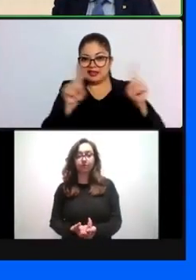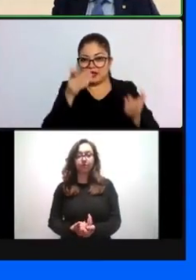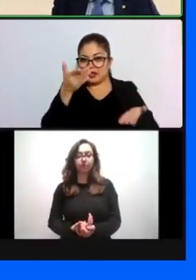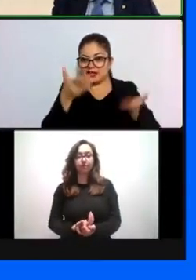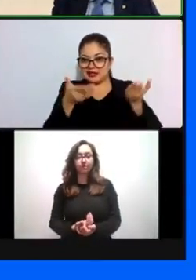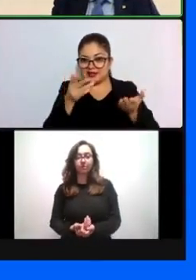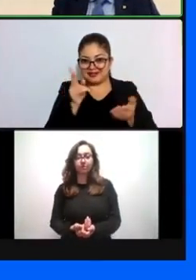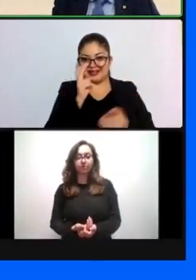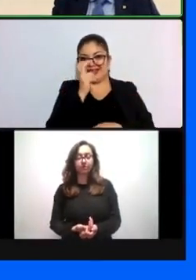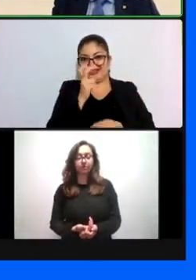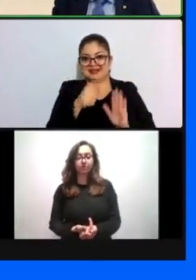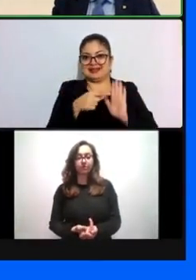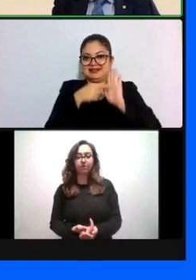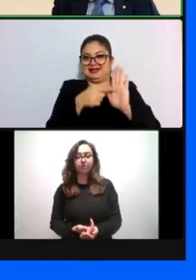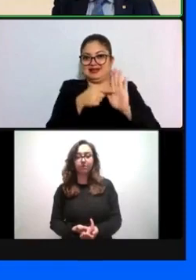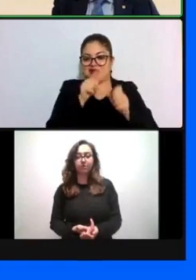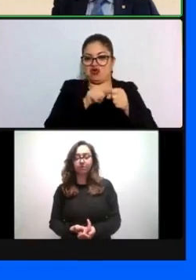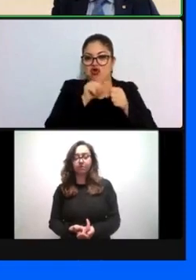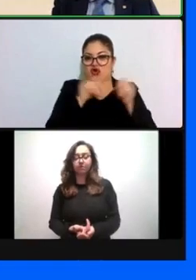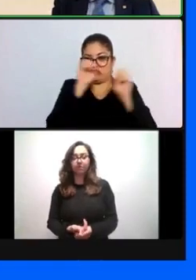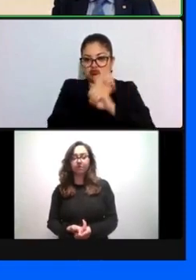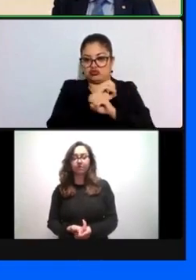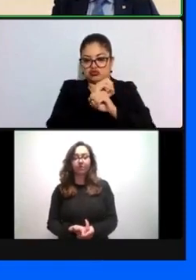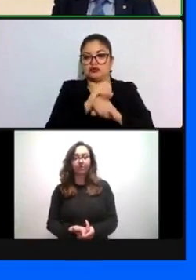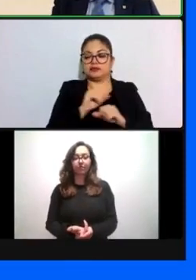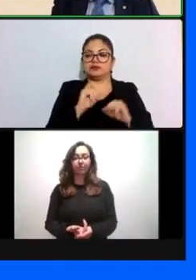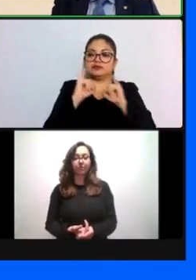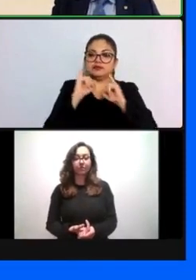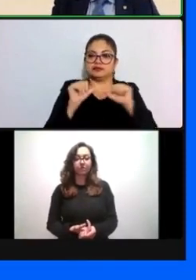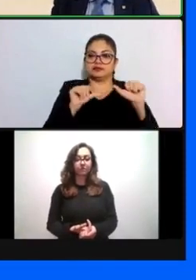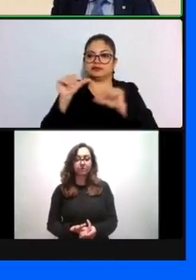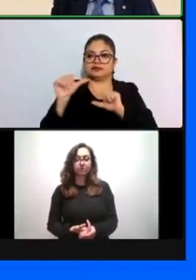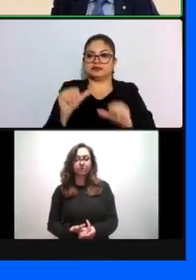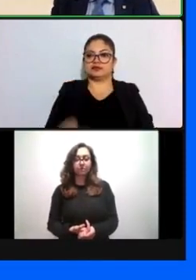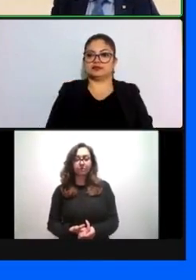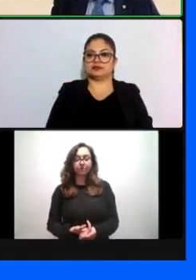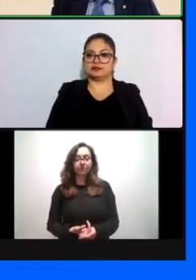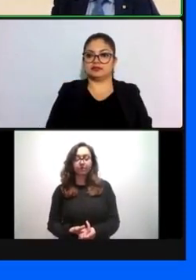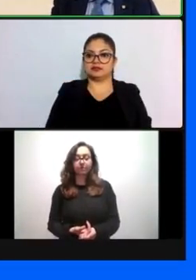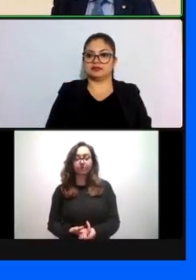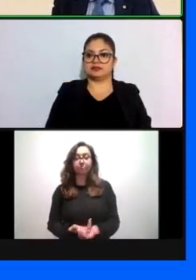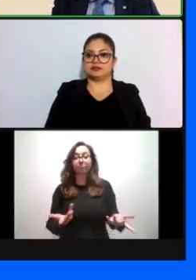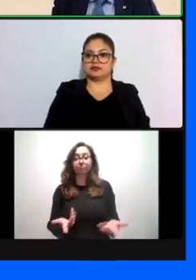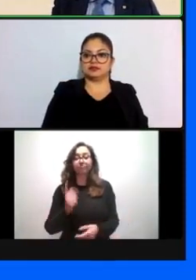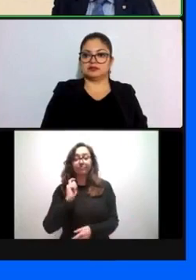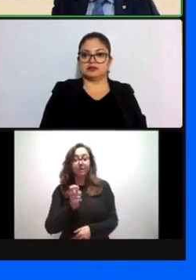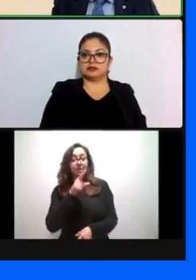color oscuro porque está ocupado con aire, que es el seno normal. Este paciente, si hubiera atendido desde un principio, se